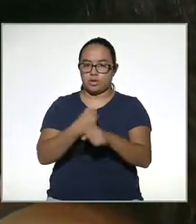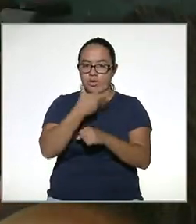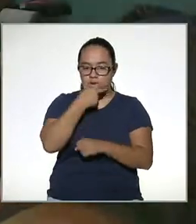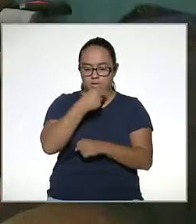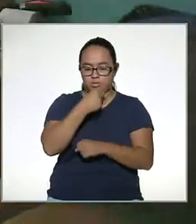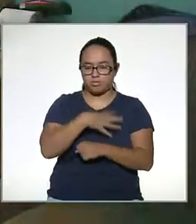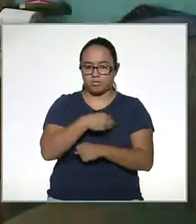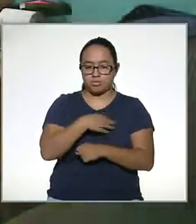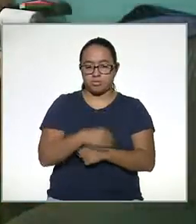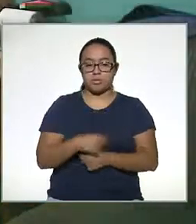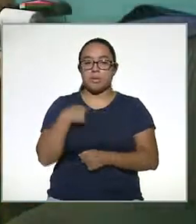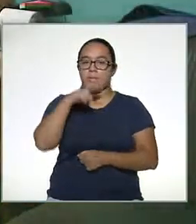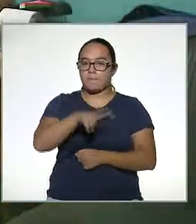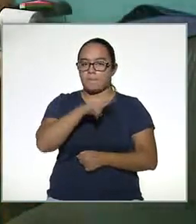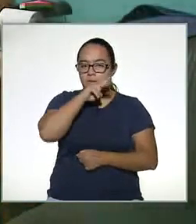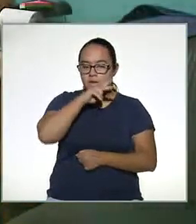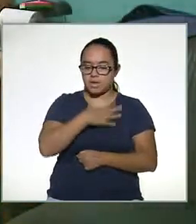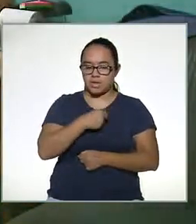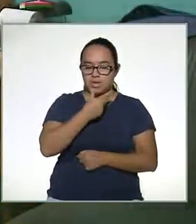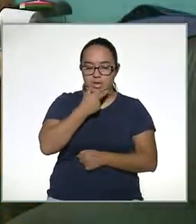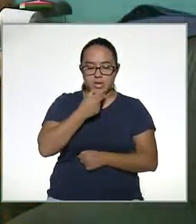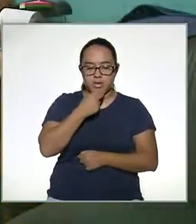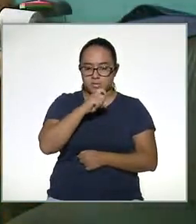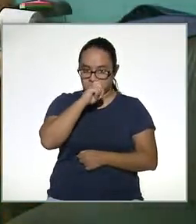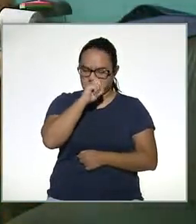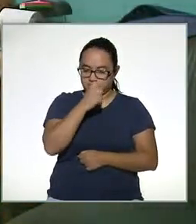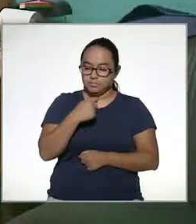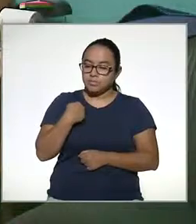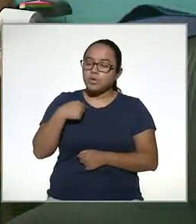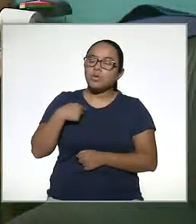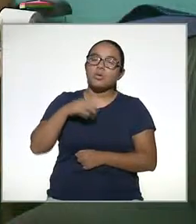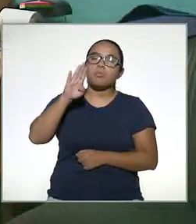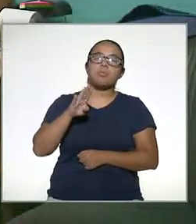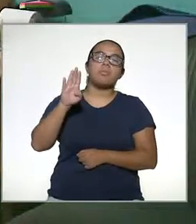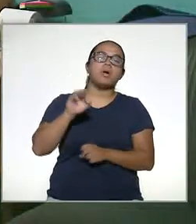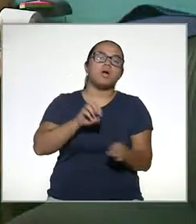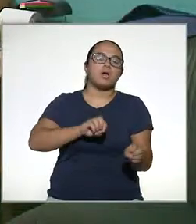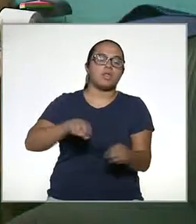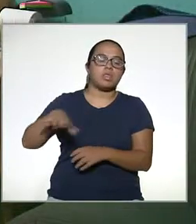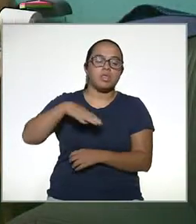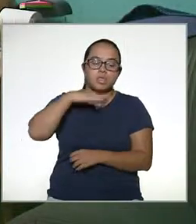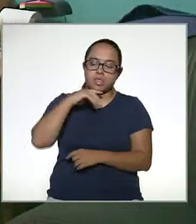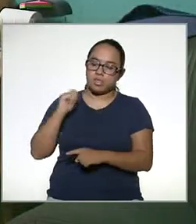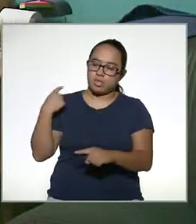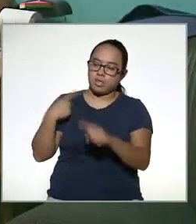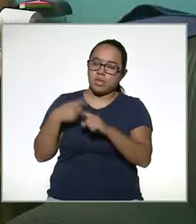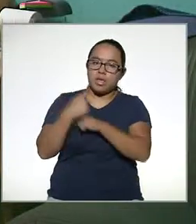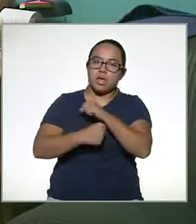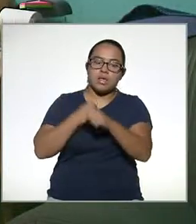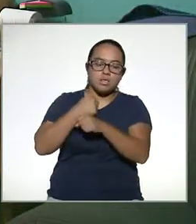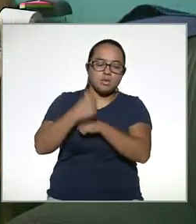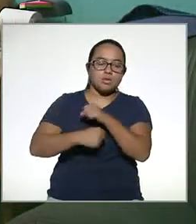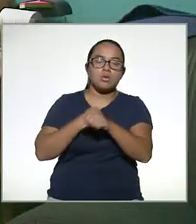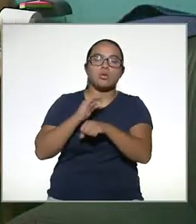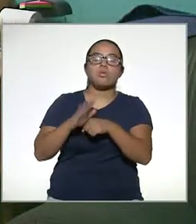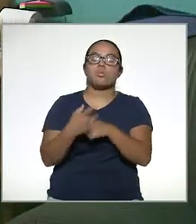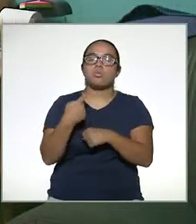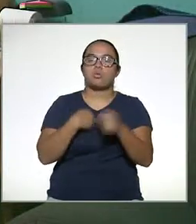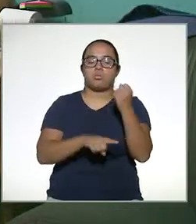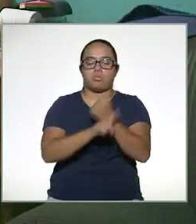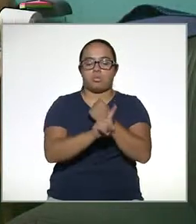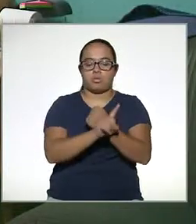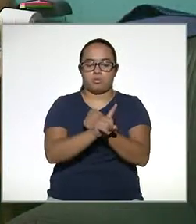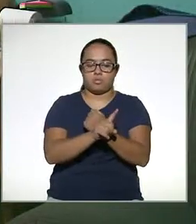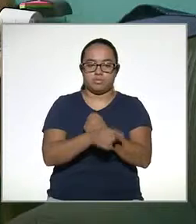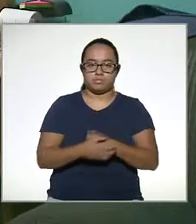Me preocupa mi hijo, siento que lo he descuidado estos últimos años por una problemática que, bueno,